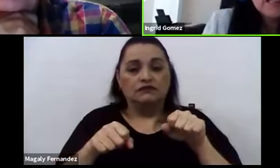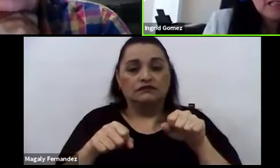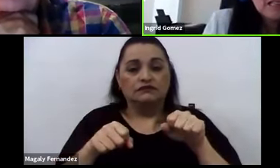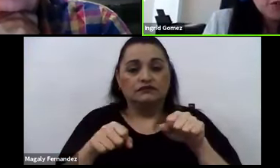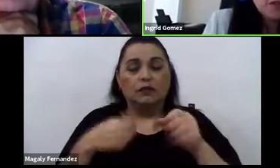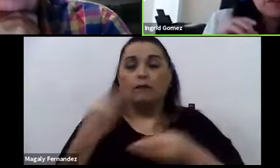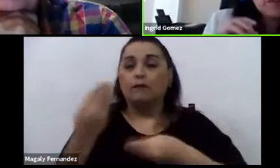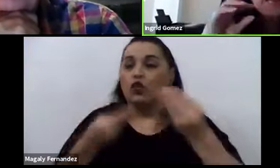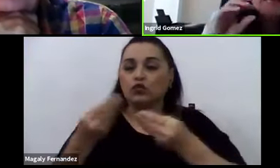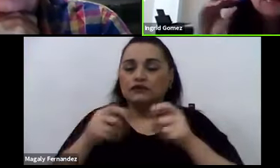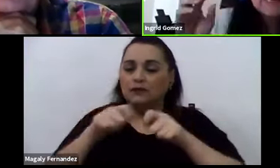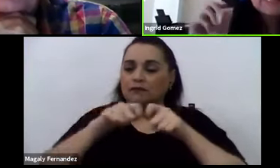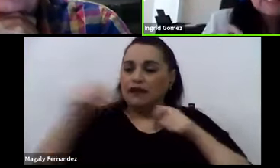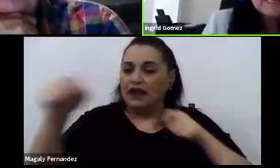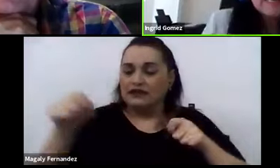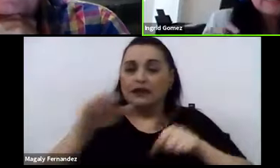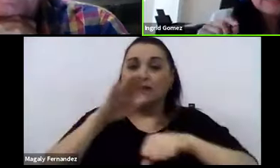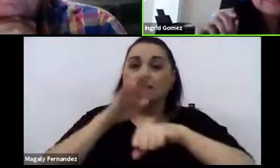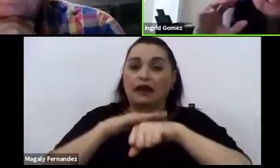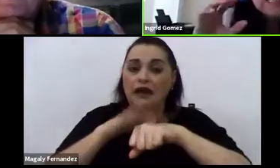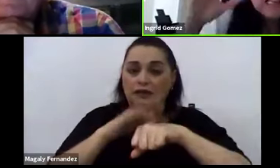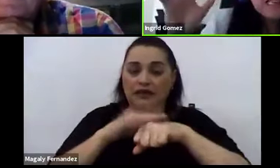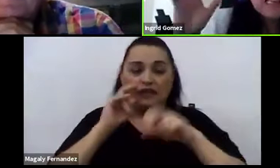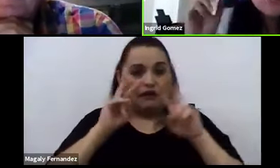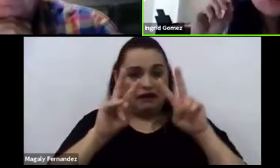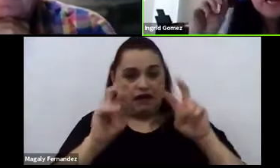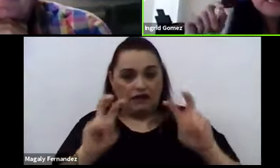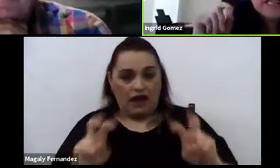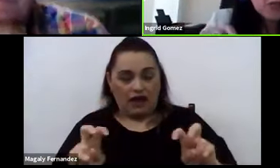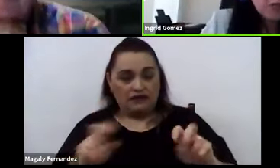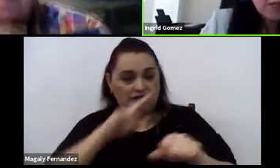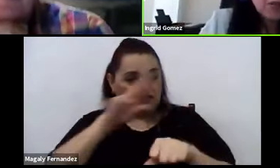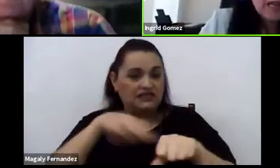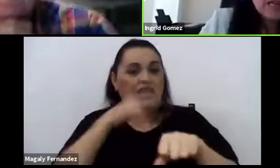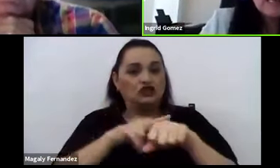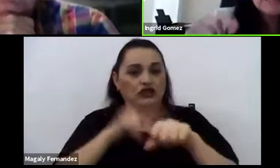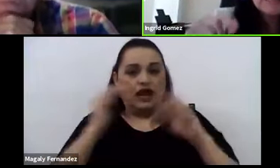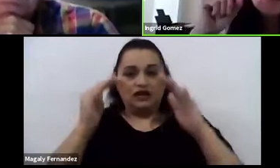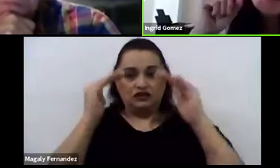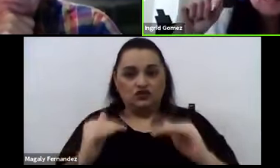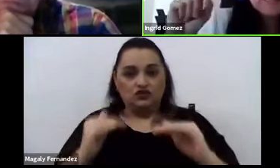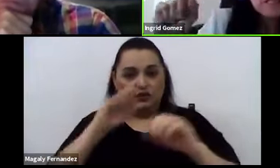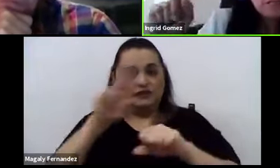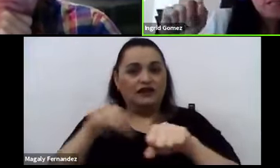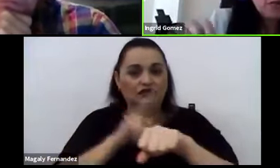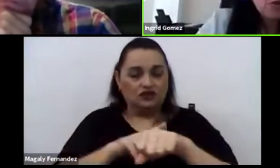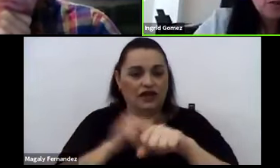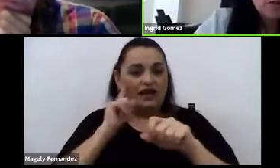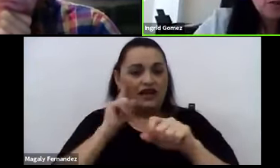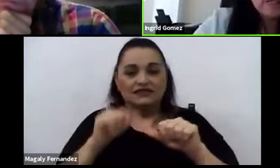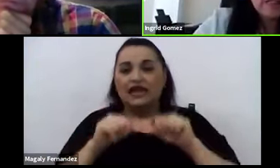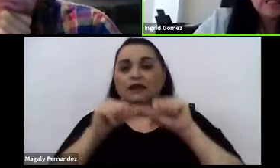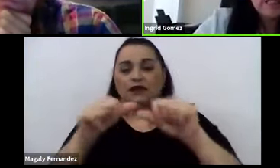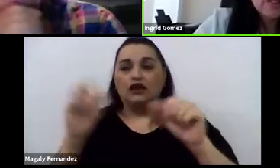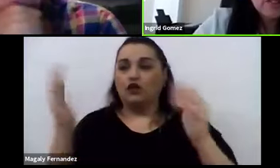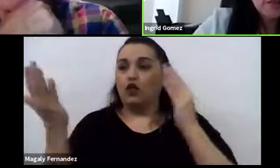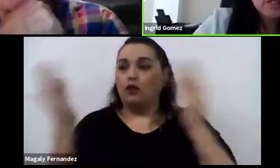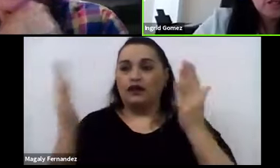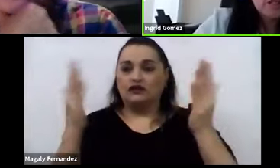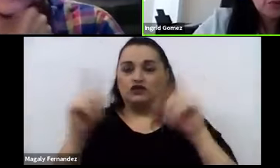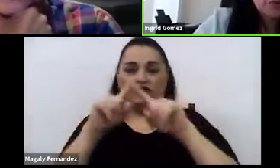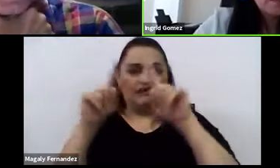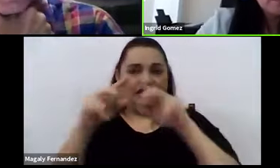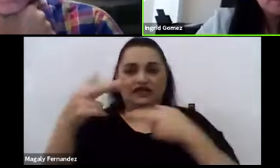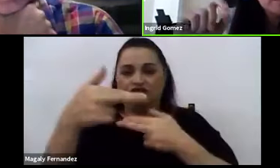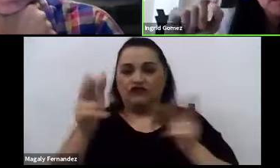producir métricas que nos permitan ese análisis nacional y subnacional y sobre todo el seguimiento y comparación de las diferentes regiones